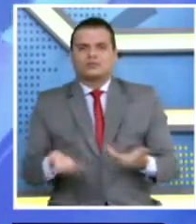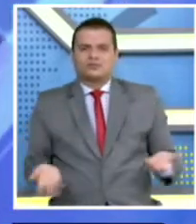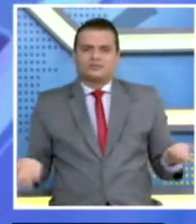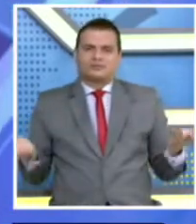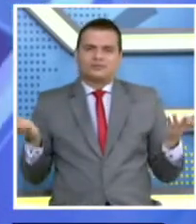sea,